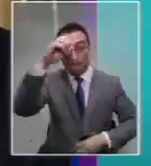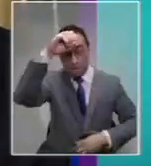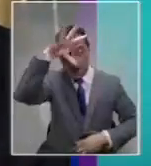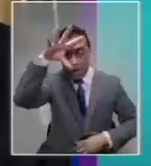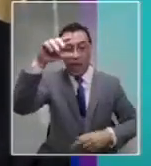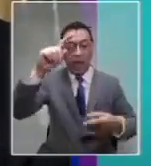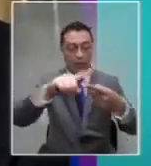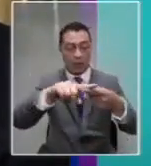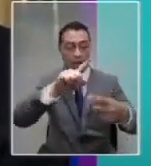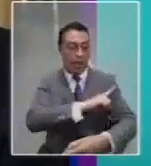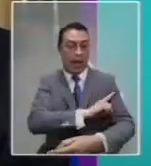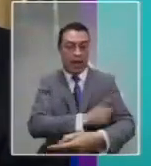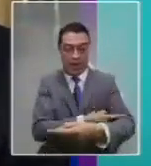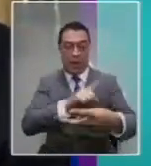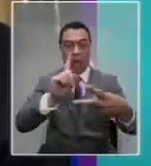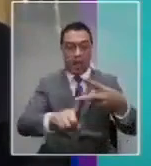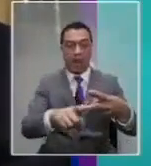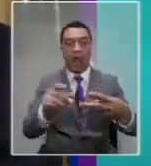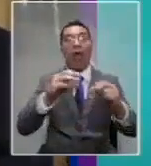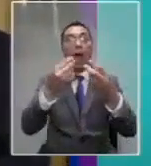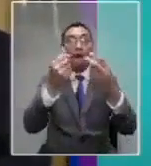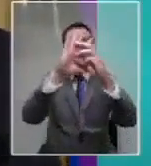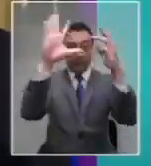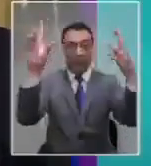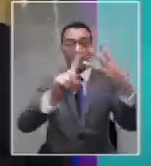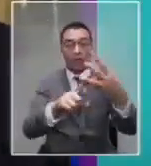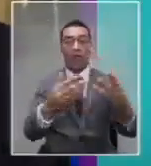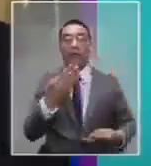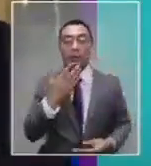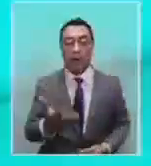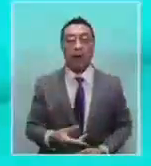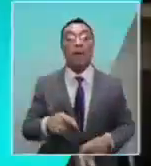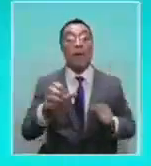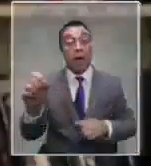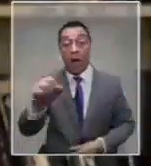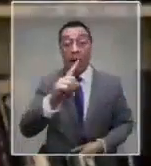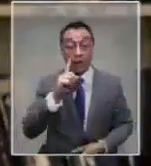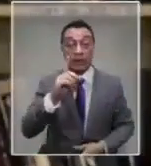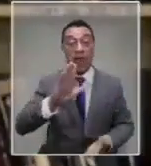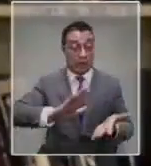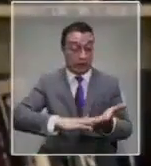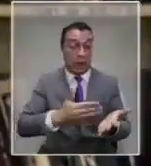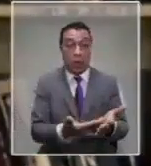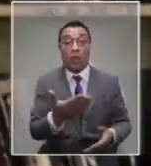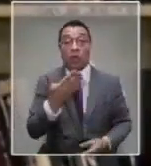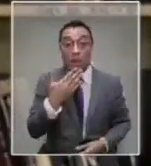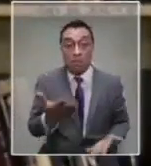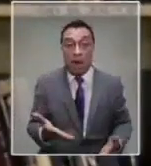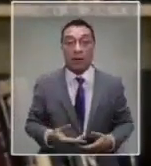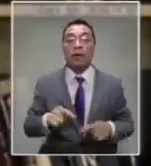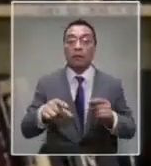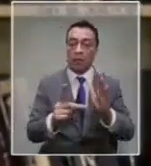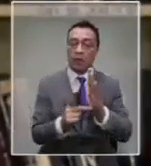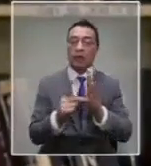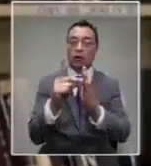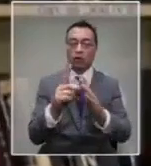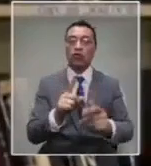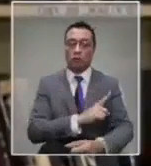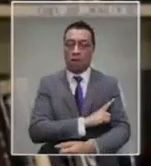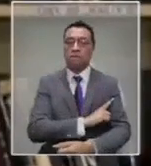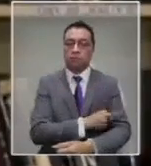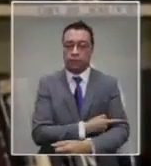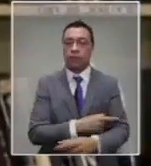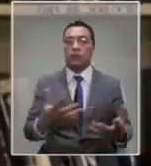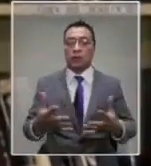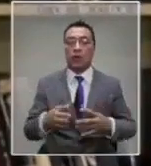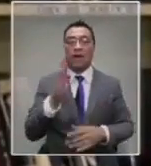área de la minería, en el área de la energía, en el área del medio ambiente. Así también, así como en el área de la salud, tenemos un desarrollo muy